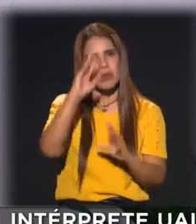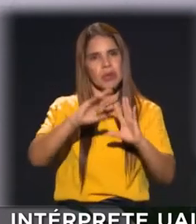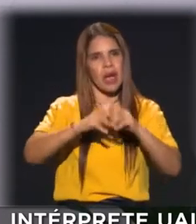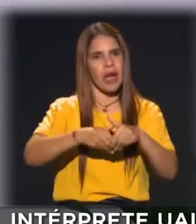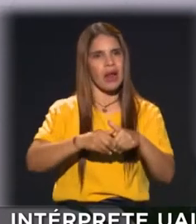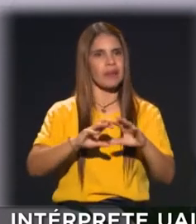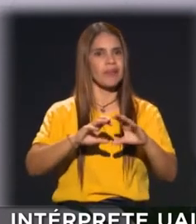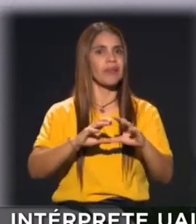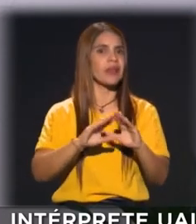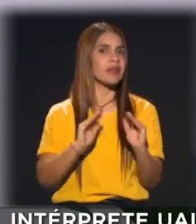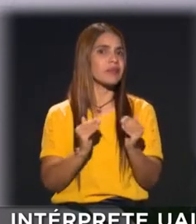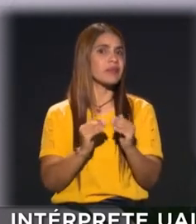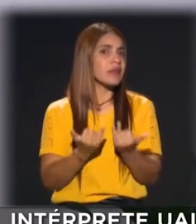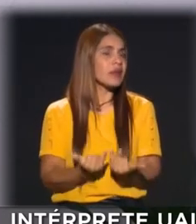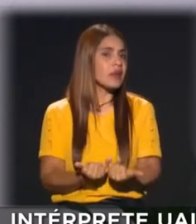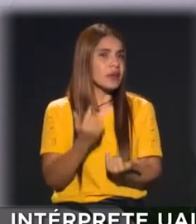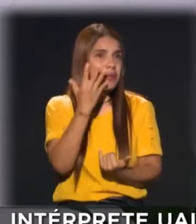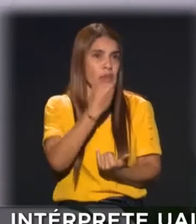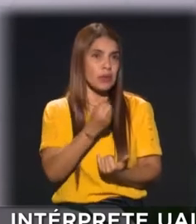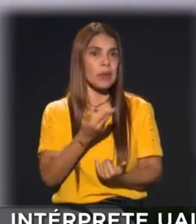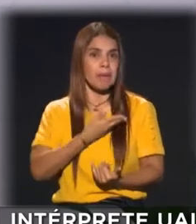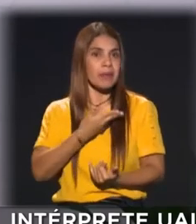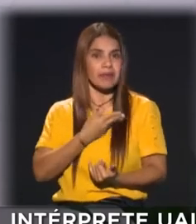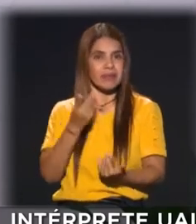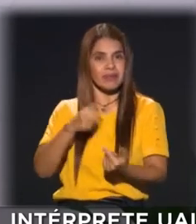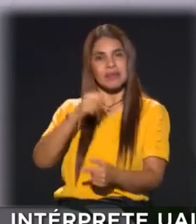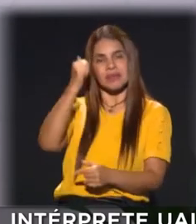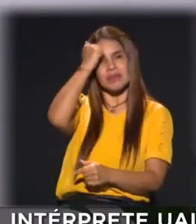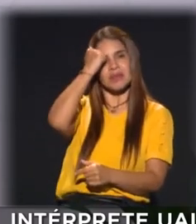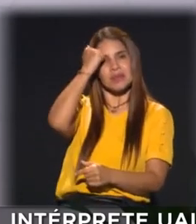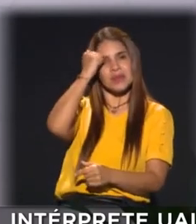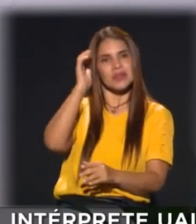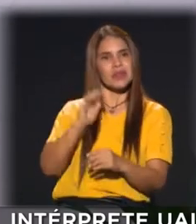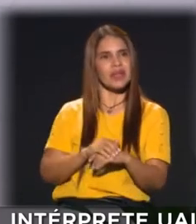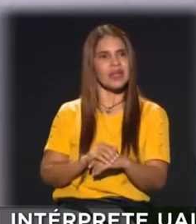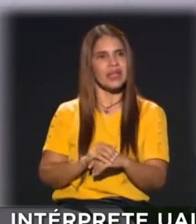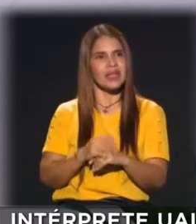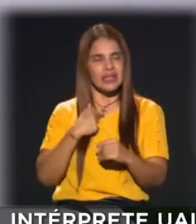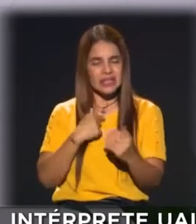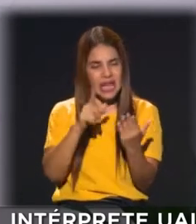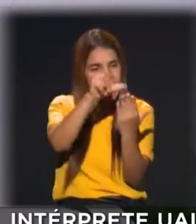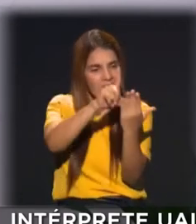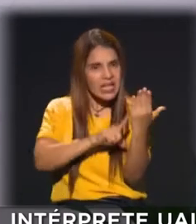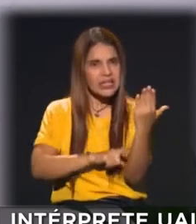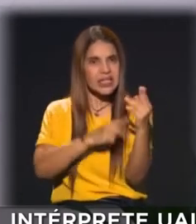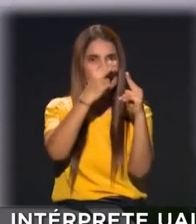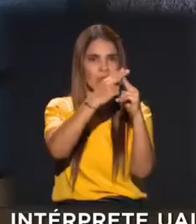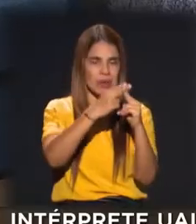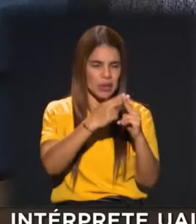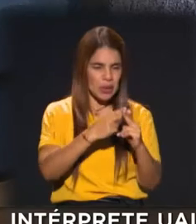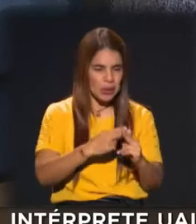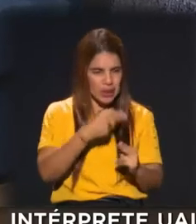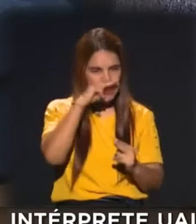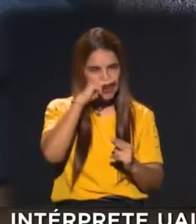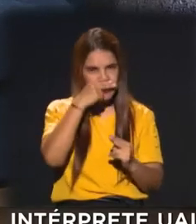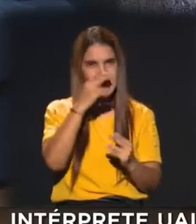hay algo muy bonito, en este caso, que pues mi mamá también es docente, es muy curioso porque cuando coge su listado de niños, de cada